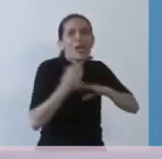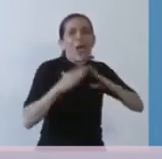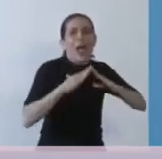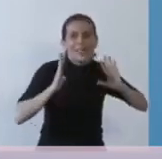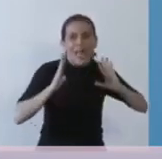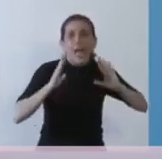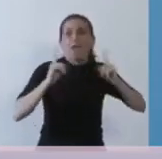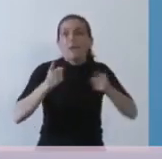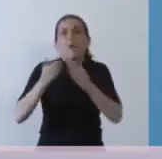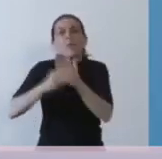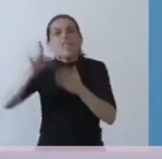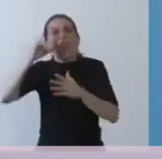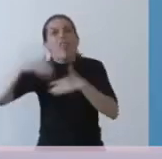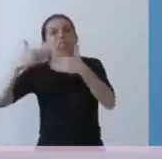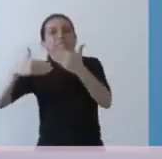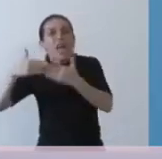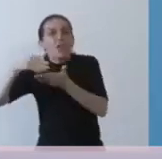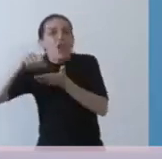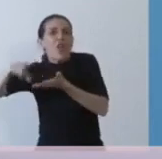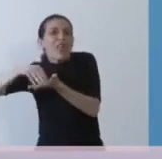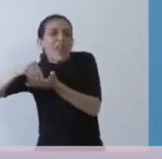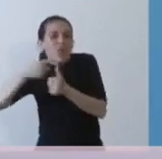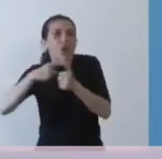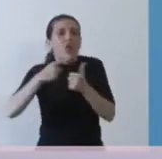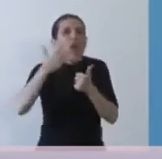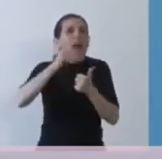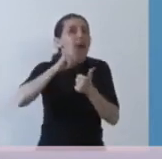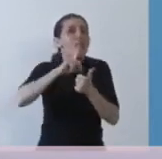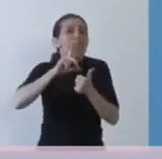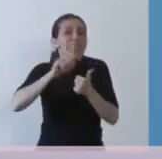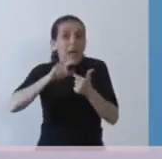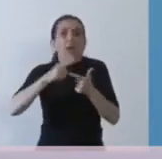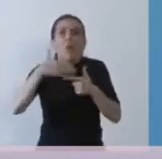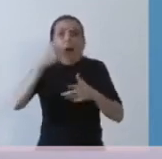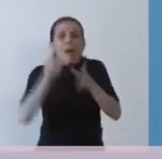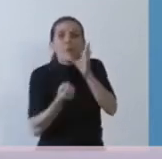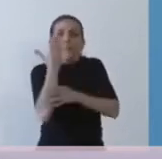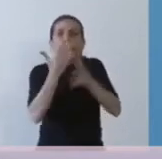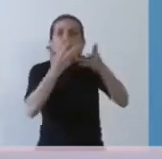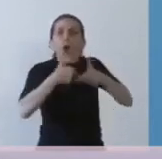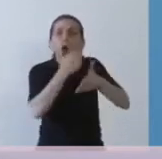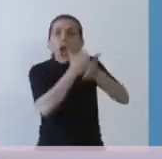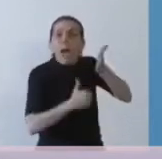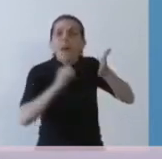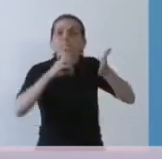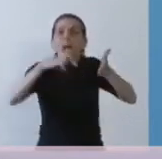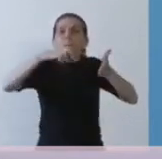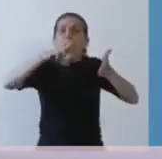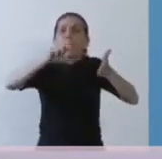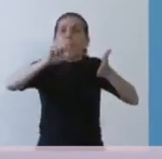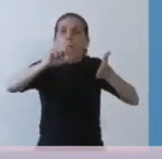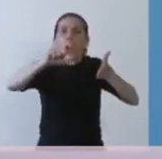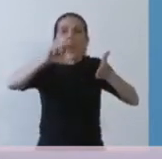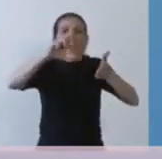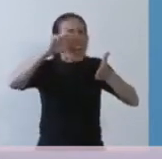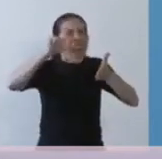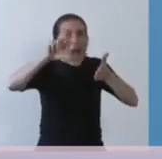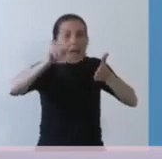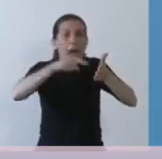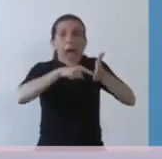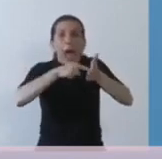territorial y hábitat se estará relanzando el programa procrear que tiene justamente como